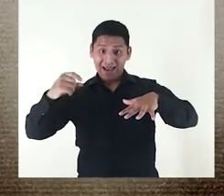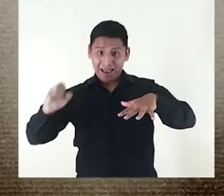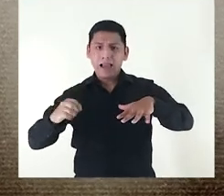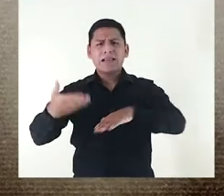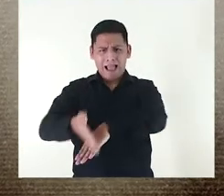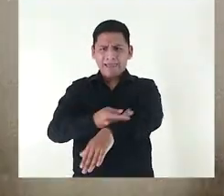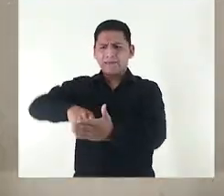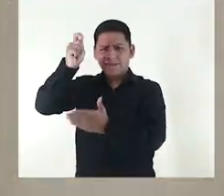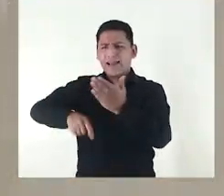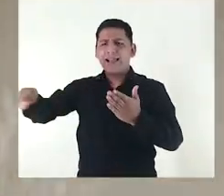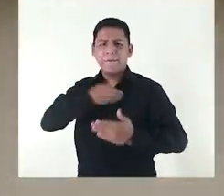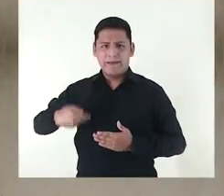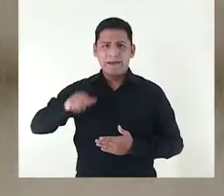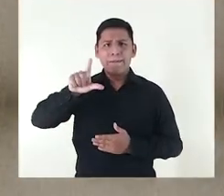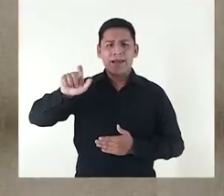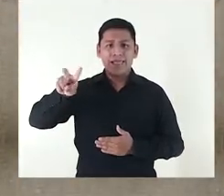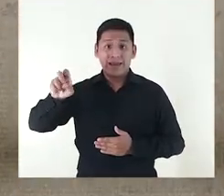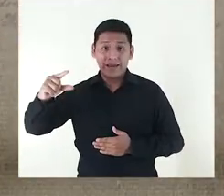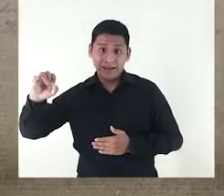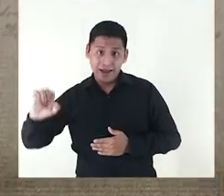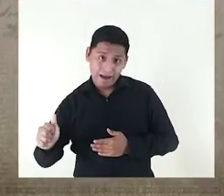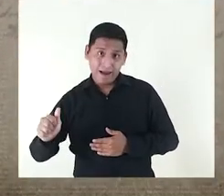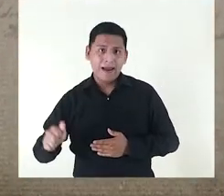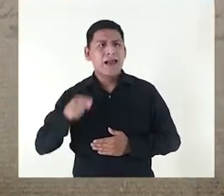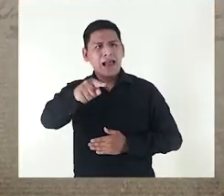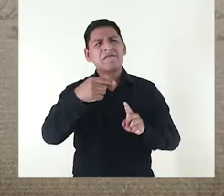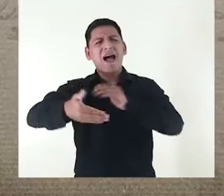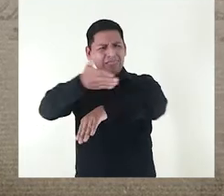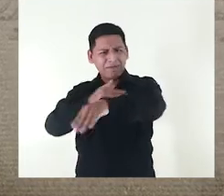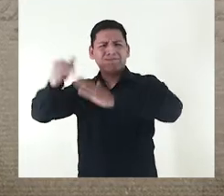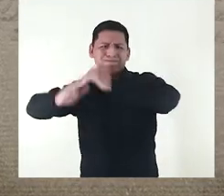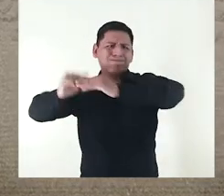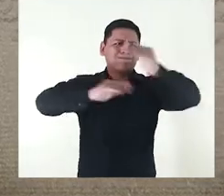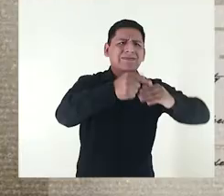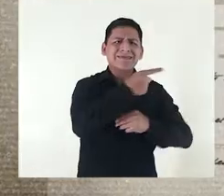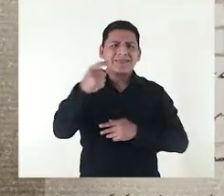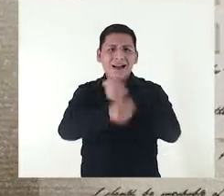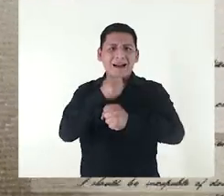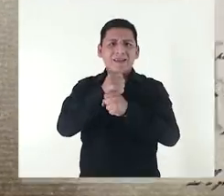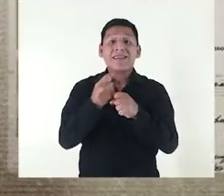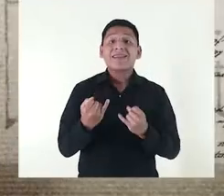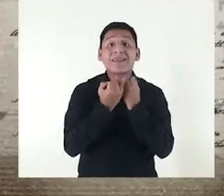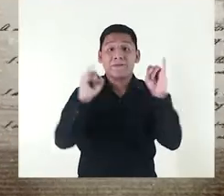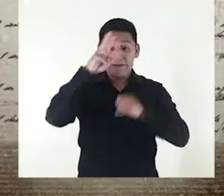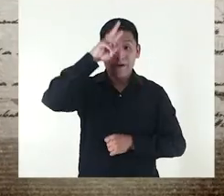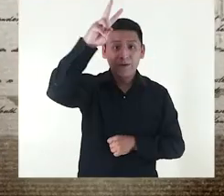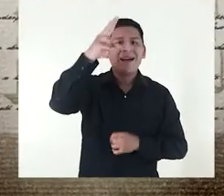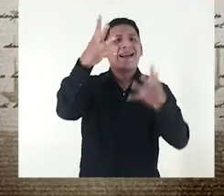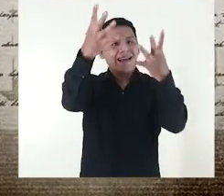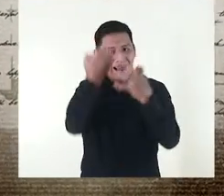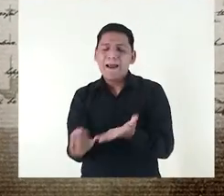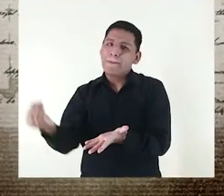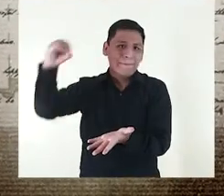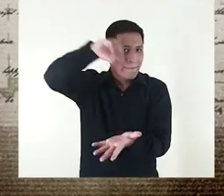arquitecto Lange había sido contratado por el gobierno de Augusto Beleguía, que entusiasmado con las obras realizadas a raíz del centenario de la